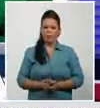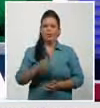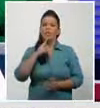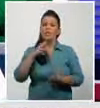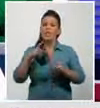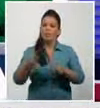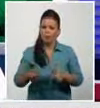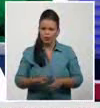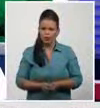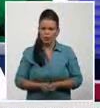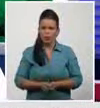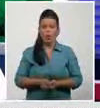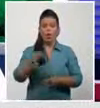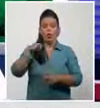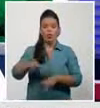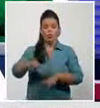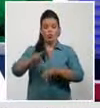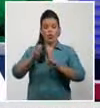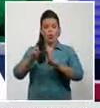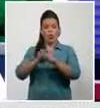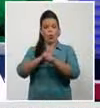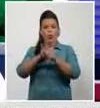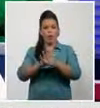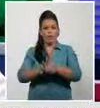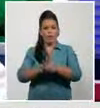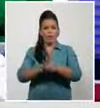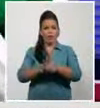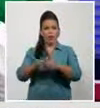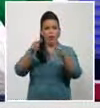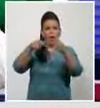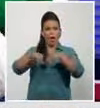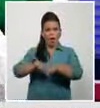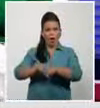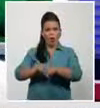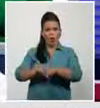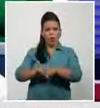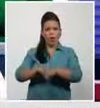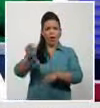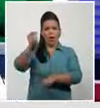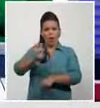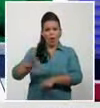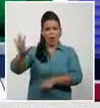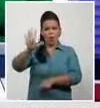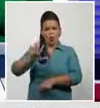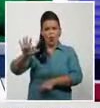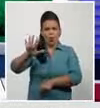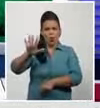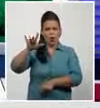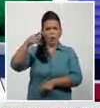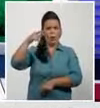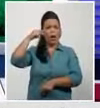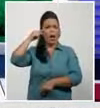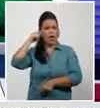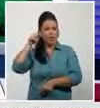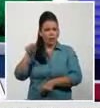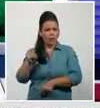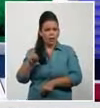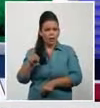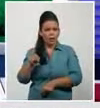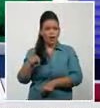que se ha detectado inicialmente en Gran Bretaña, aunque se plantea que el origen es de